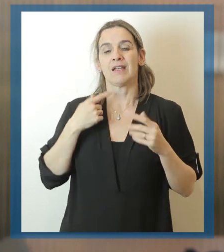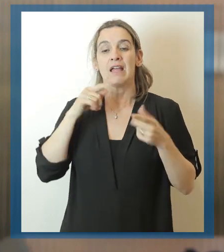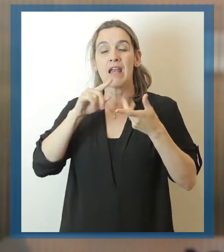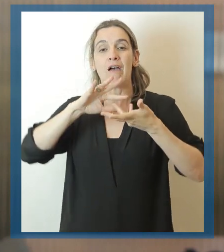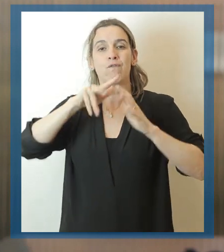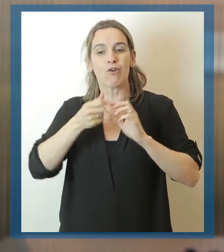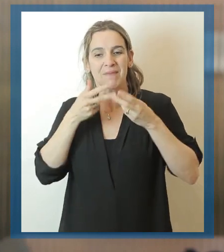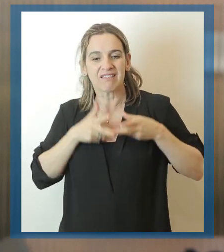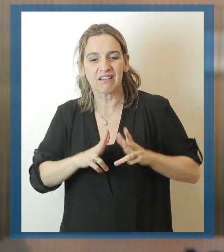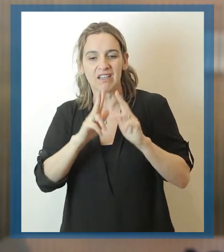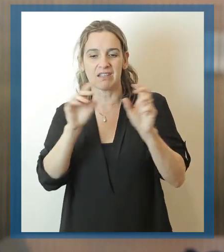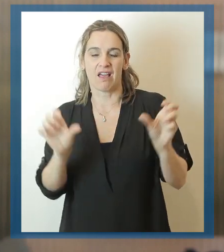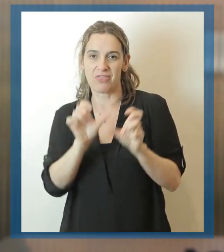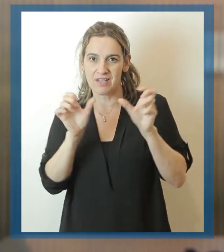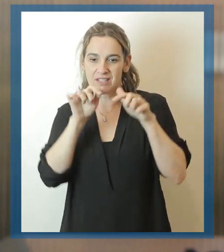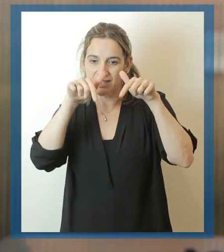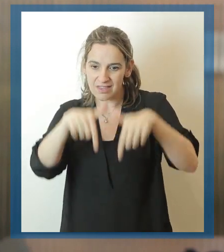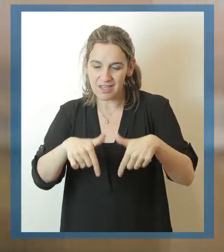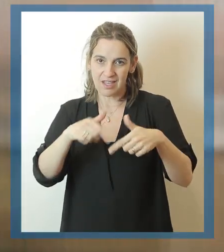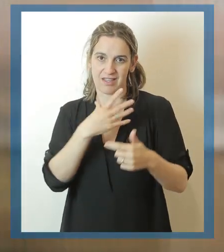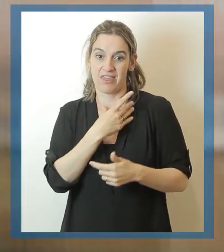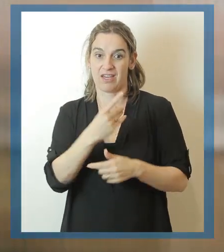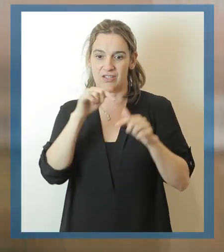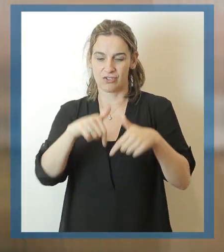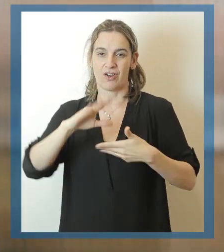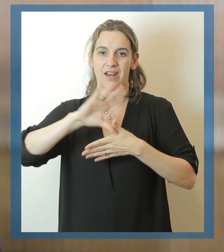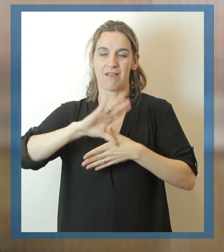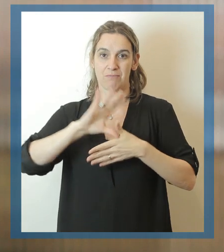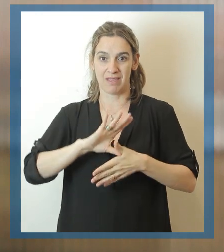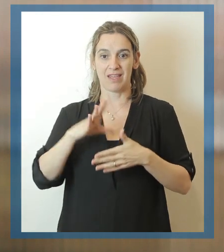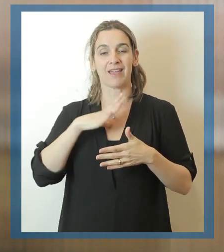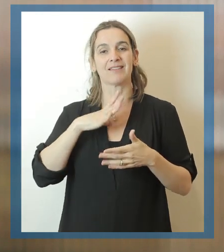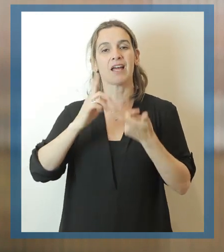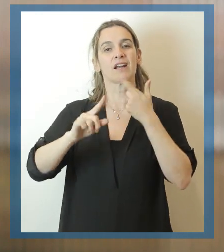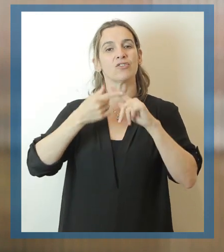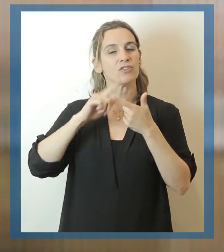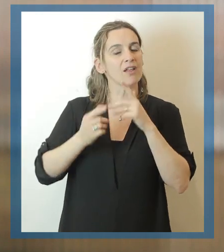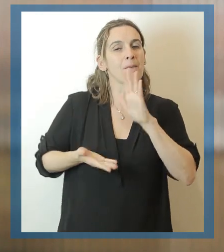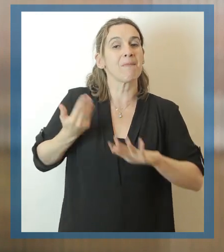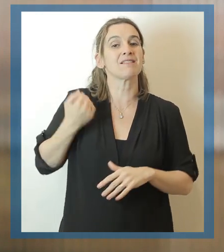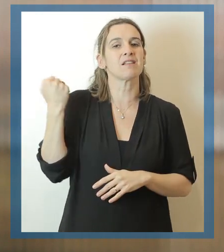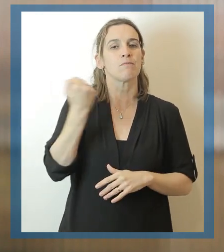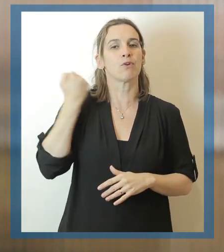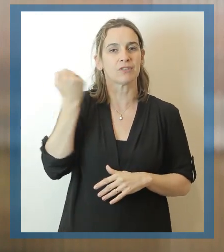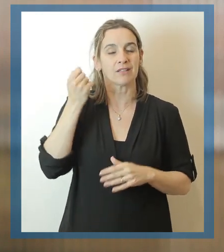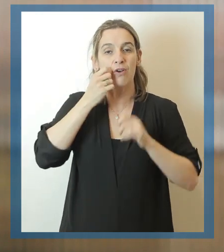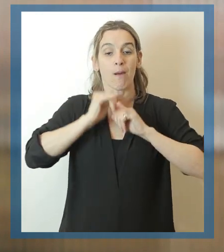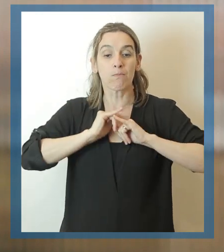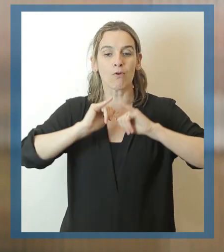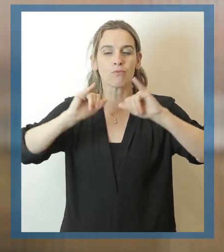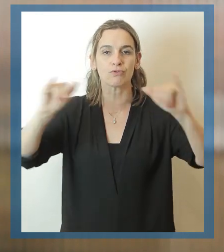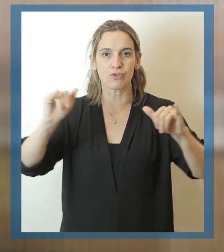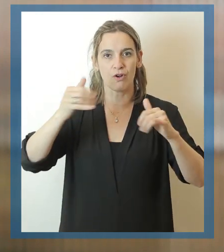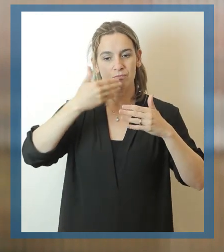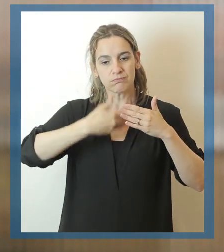que están en mayor situación de vulnerabilidad. El eje estratégico que tiene esta dirección en el